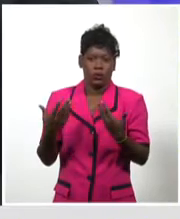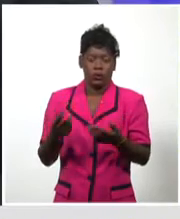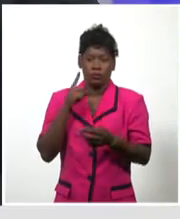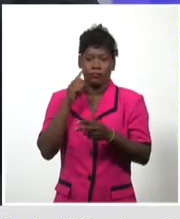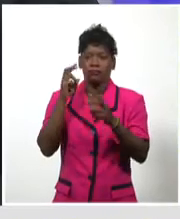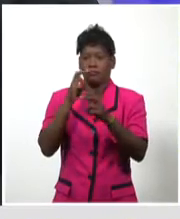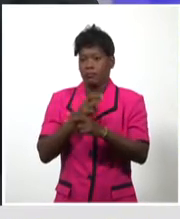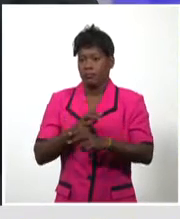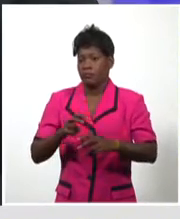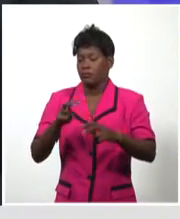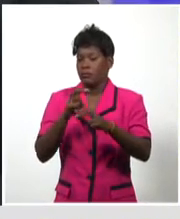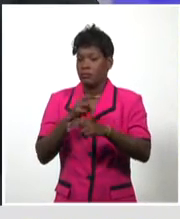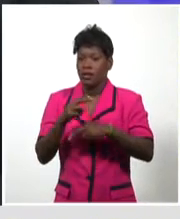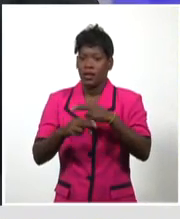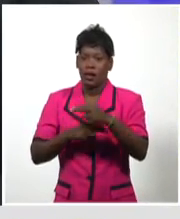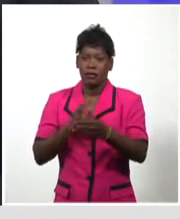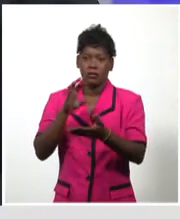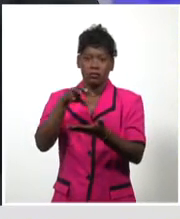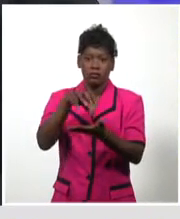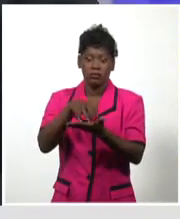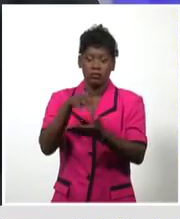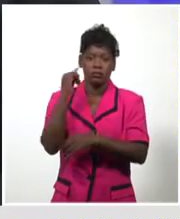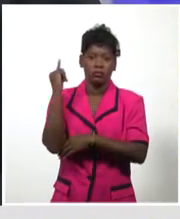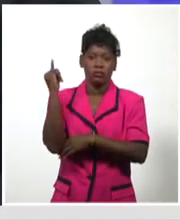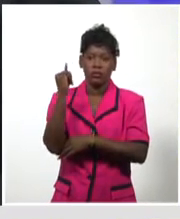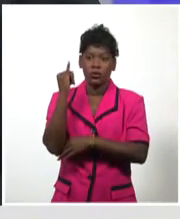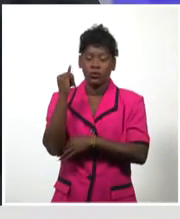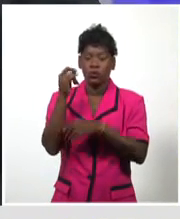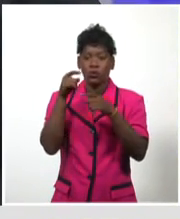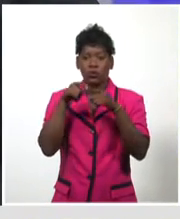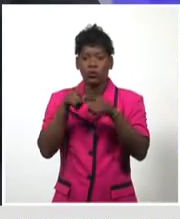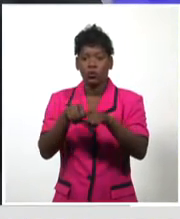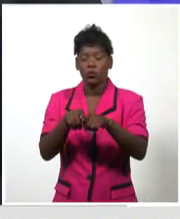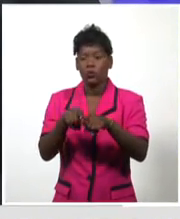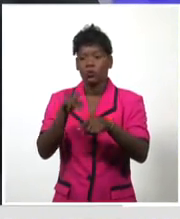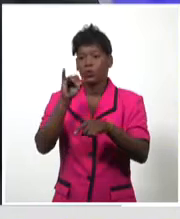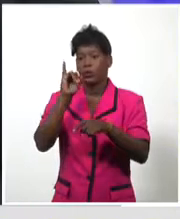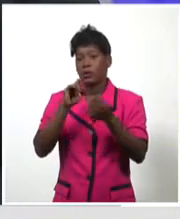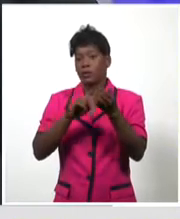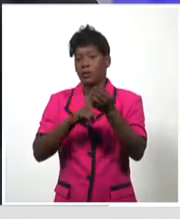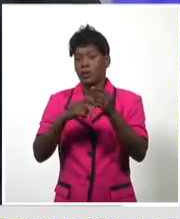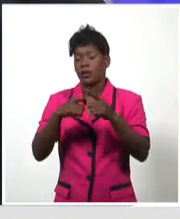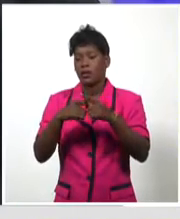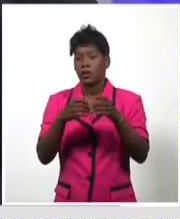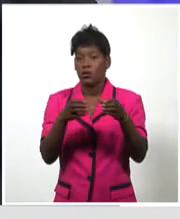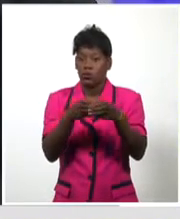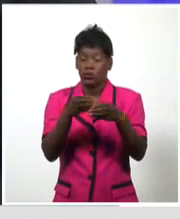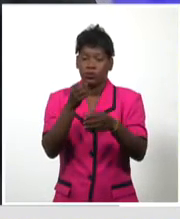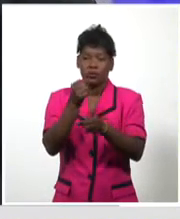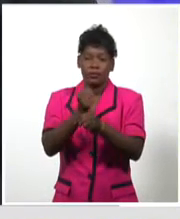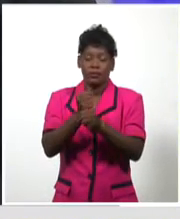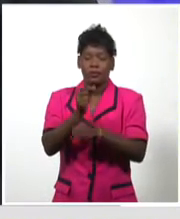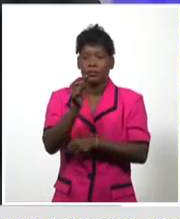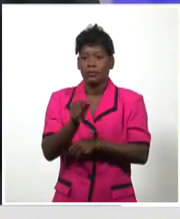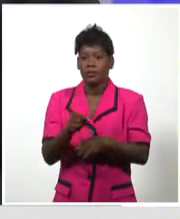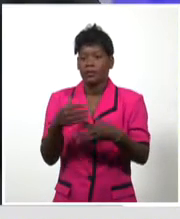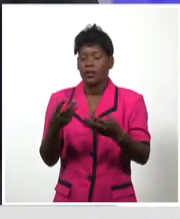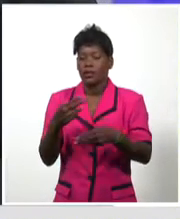ha desarrollado el Instituto, repito, de conjunto con el IPK, hay un grupo de trabajo que se denomina el Grupo de Clima y